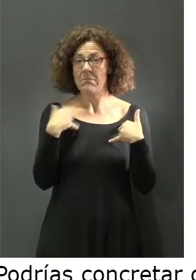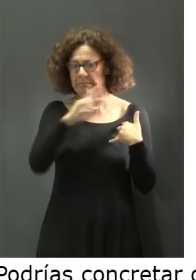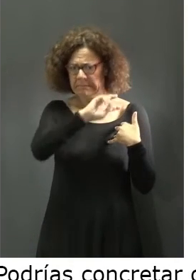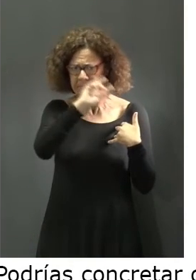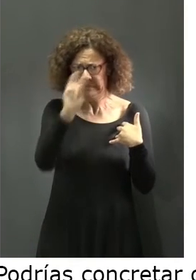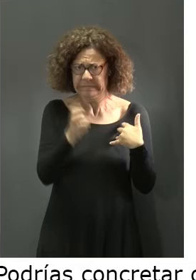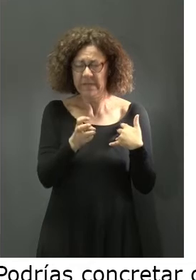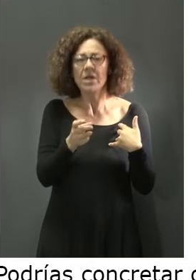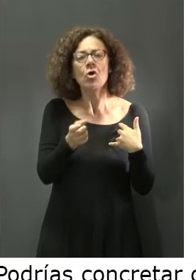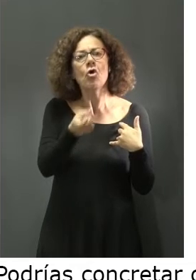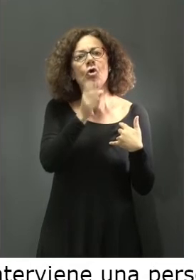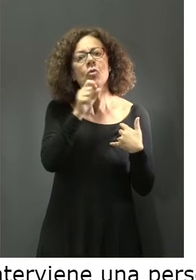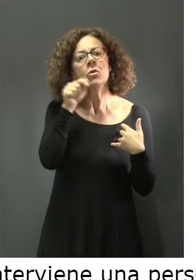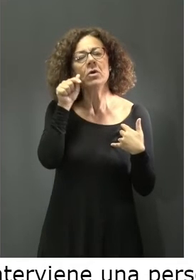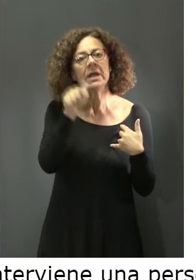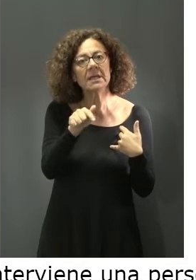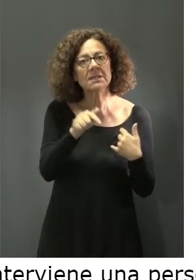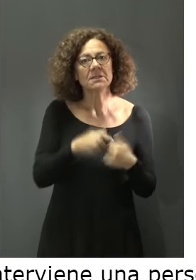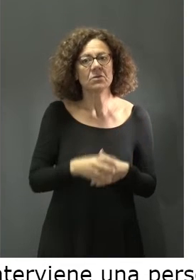Ejemplos de cómo esto,